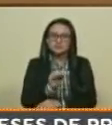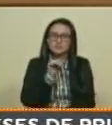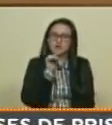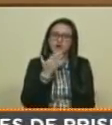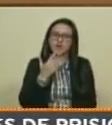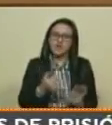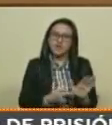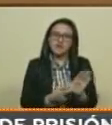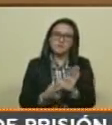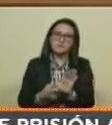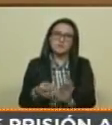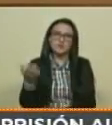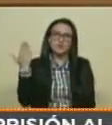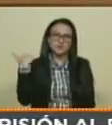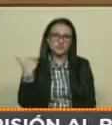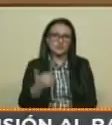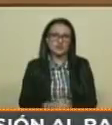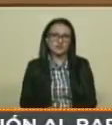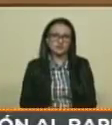de nuestros antecesores.